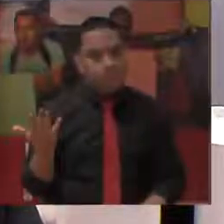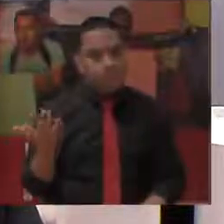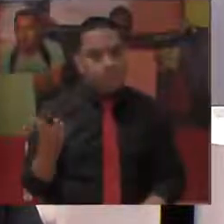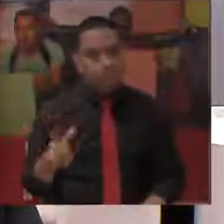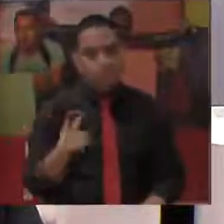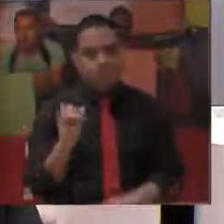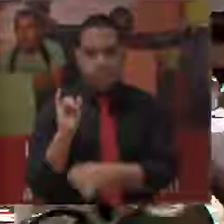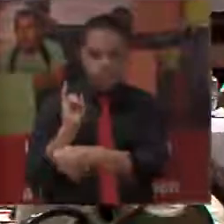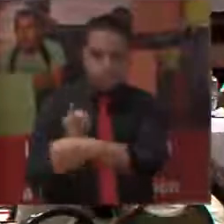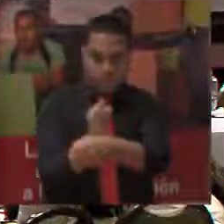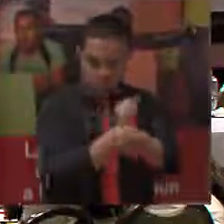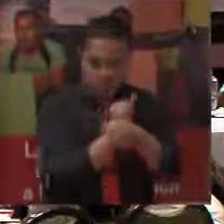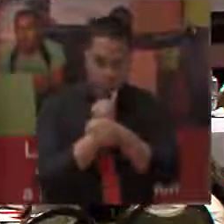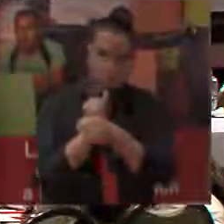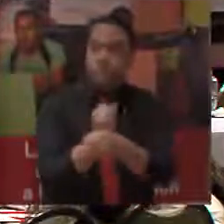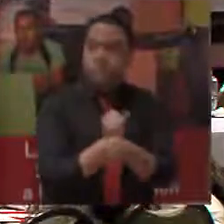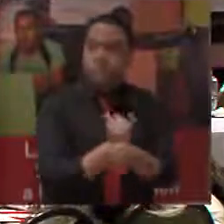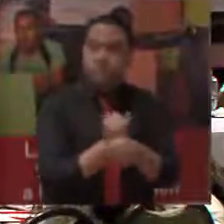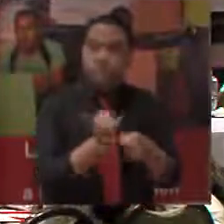las instituciones,